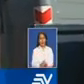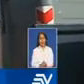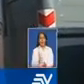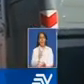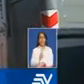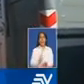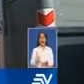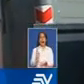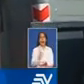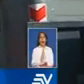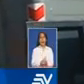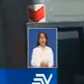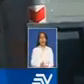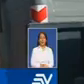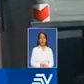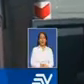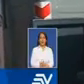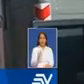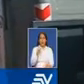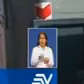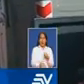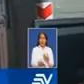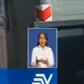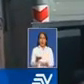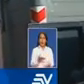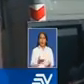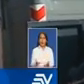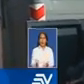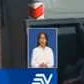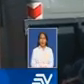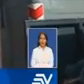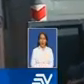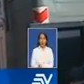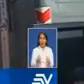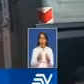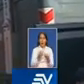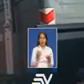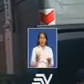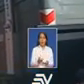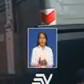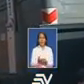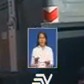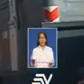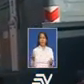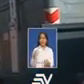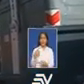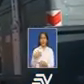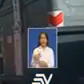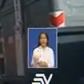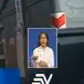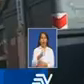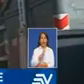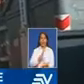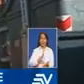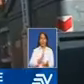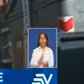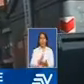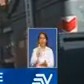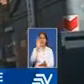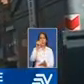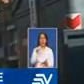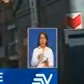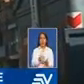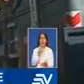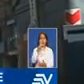barrios que permanentemente piden este servicio. ¿Cuántos contenedores hay dispuestos en toda la ciudad?